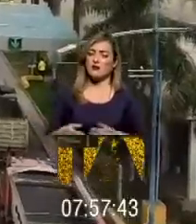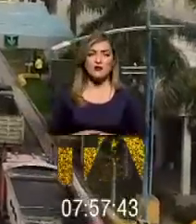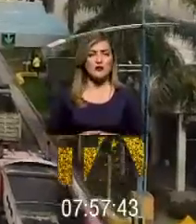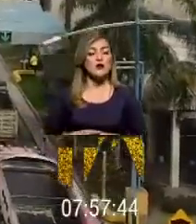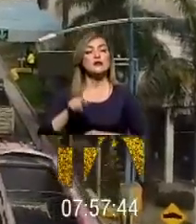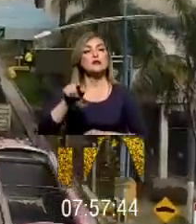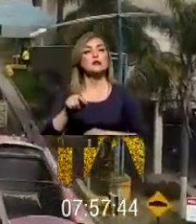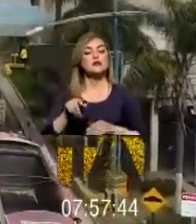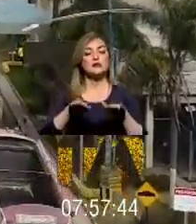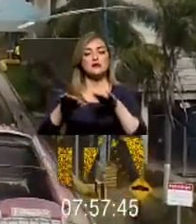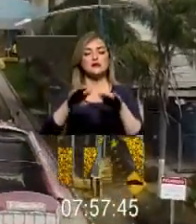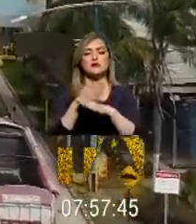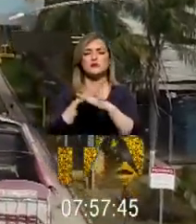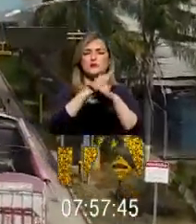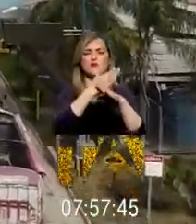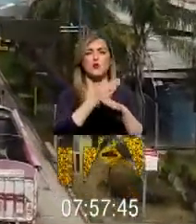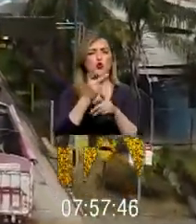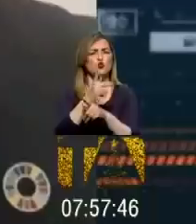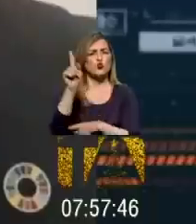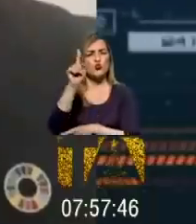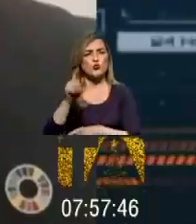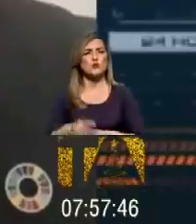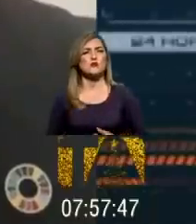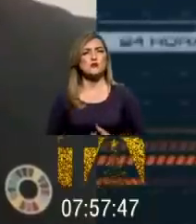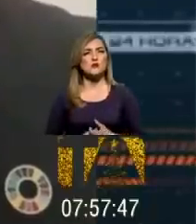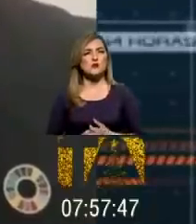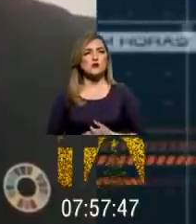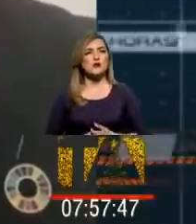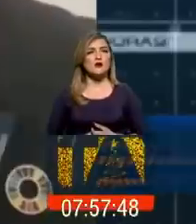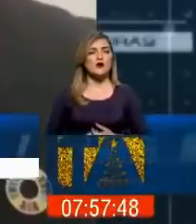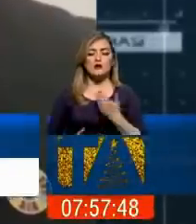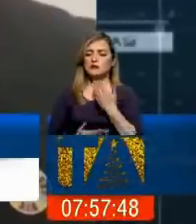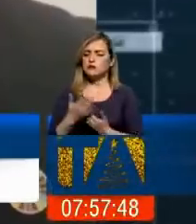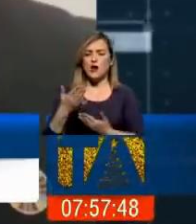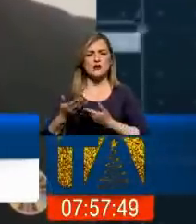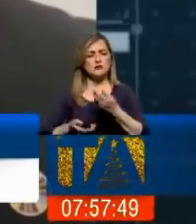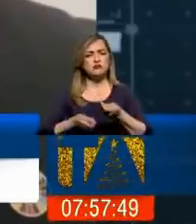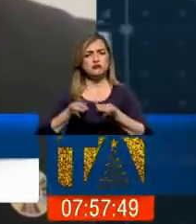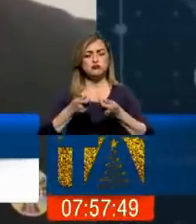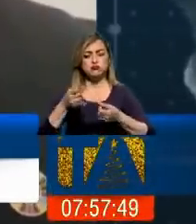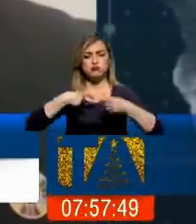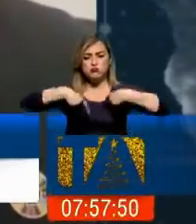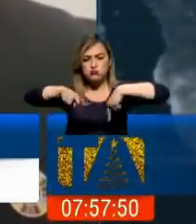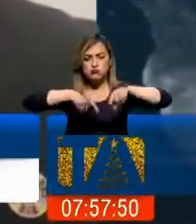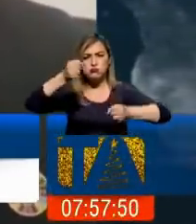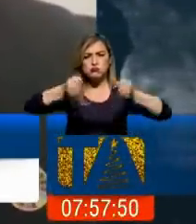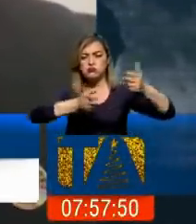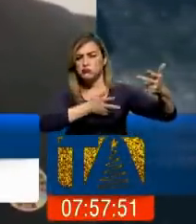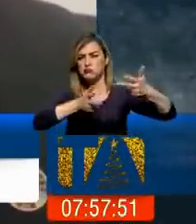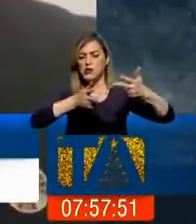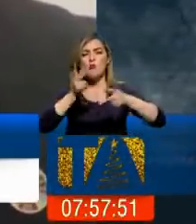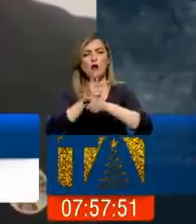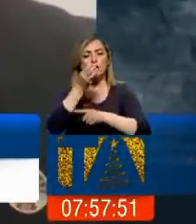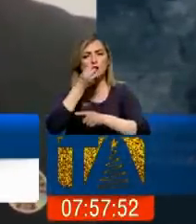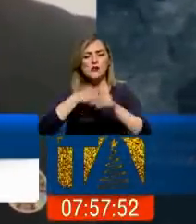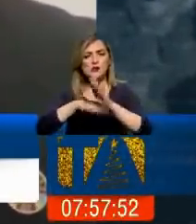no se restrinja la circulación al sector productivo. Tienen que brindarse todas las facilidades para las cadenas logísticas, para el transporte